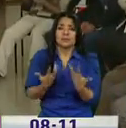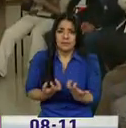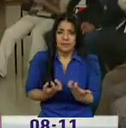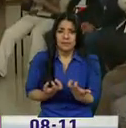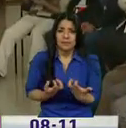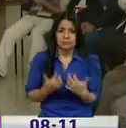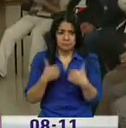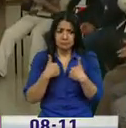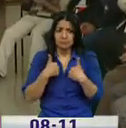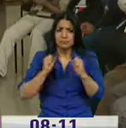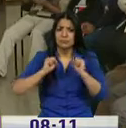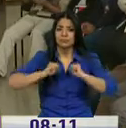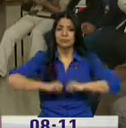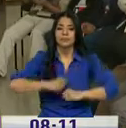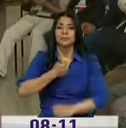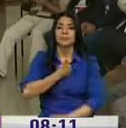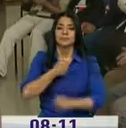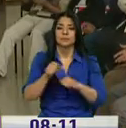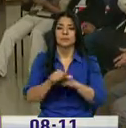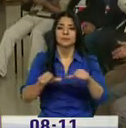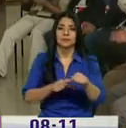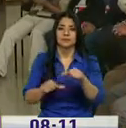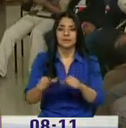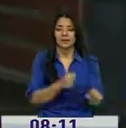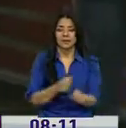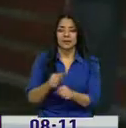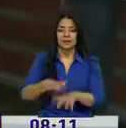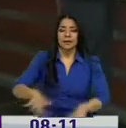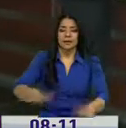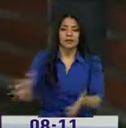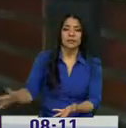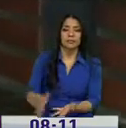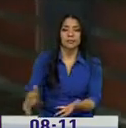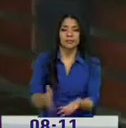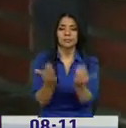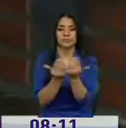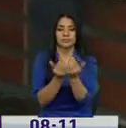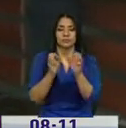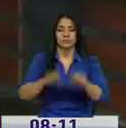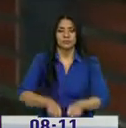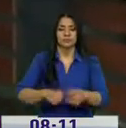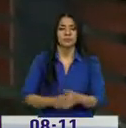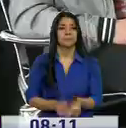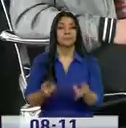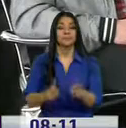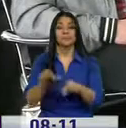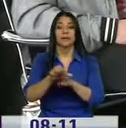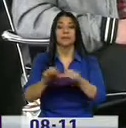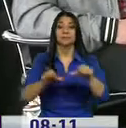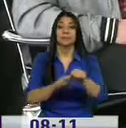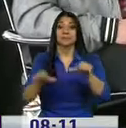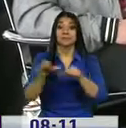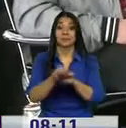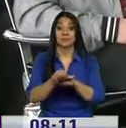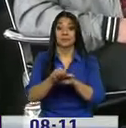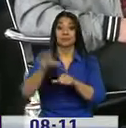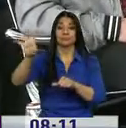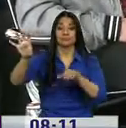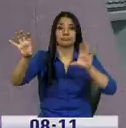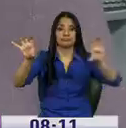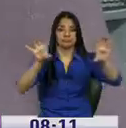nos permita nosotros administrar el barrido, la recolección. Además, plantean que las administraciones zonales que están ubicadas en